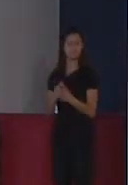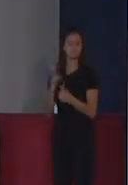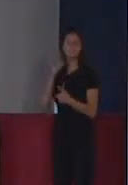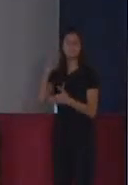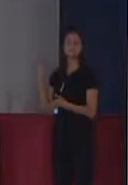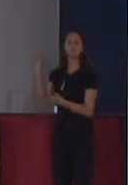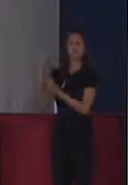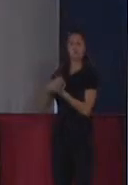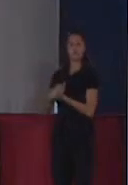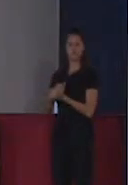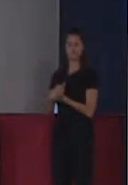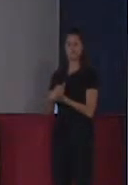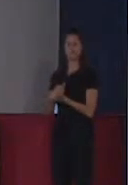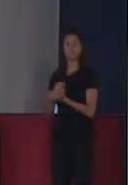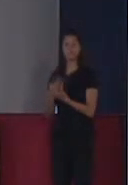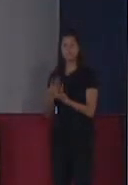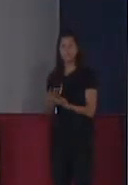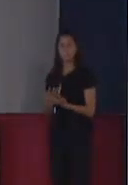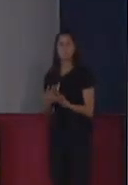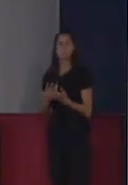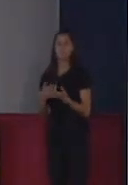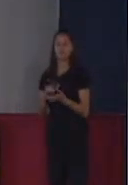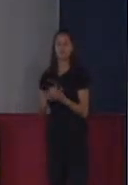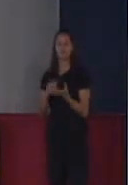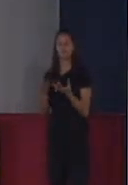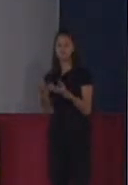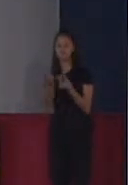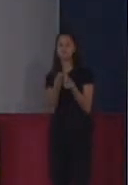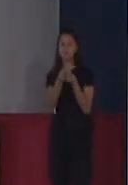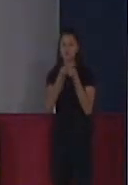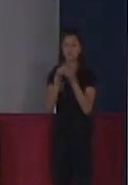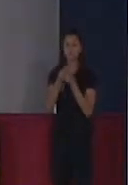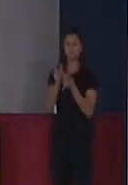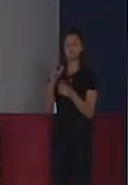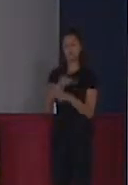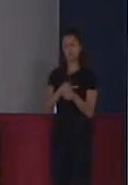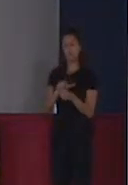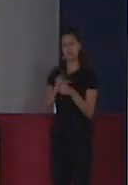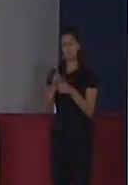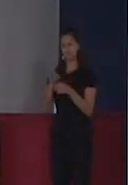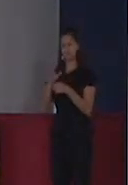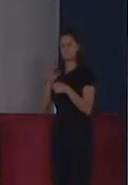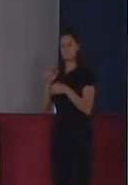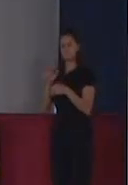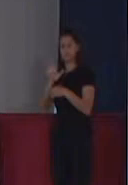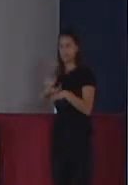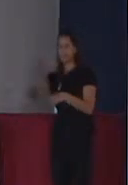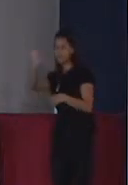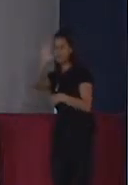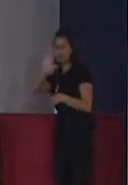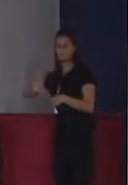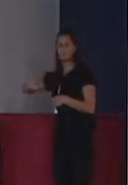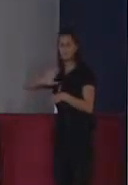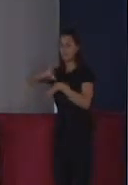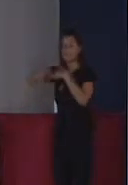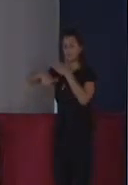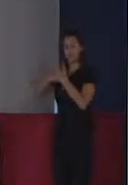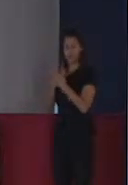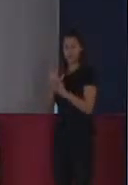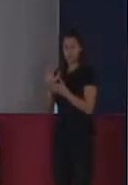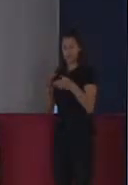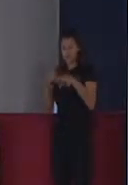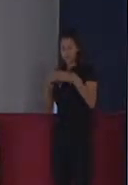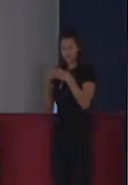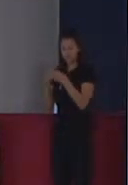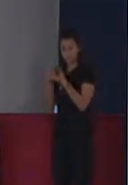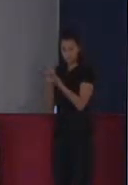en términos de cómo esos consejos locales, departamentales, esos, como toda esta organización, digamos que la